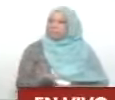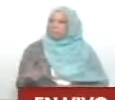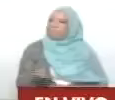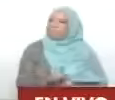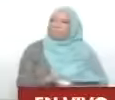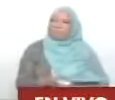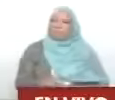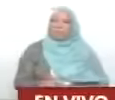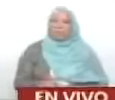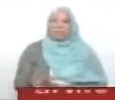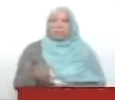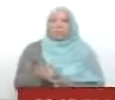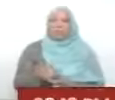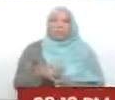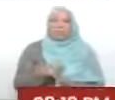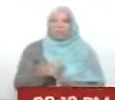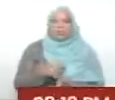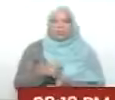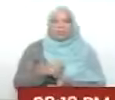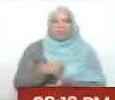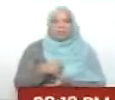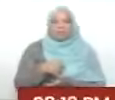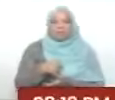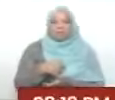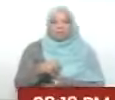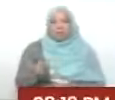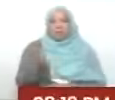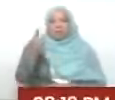El pataruco de Primero Justicia.